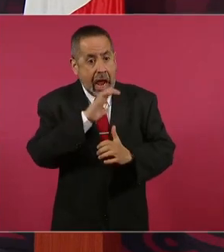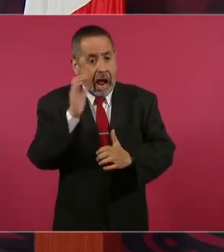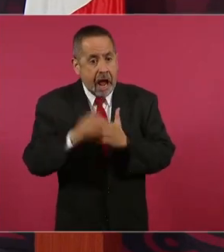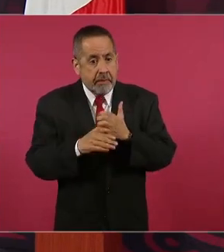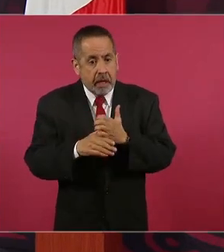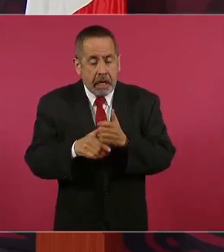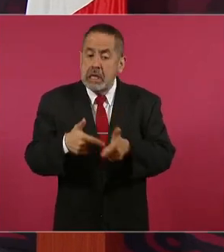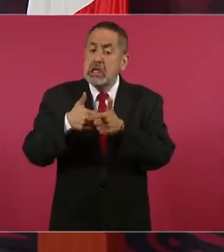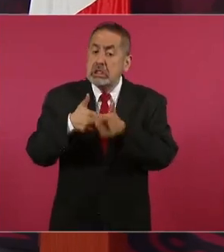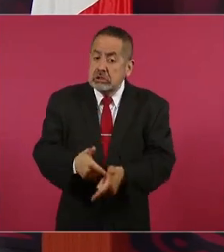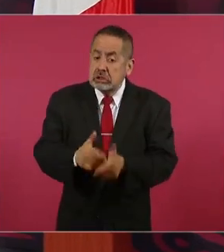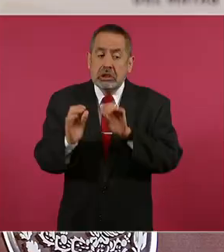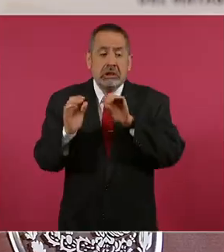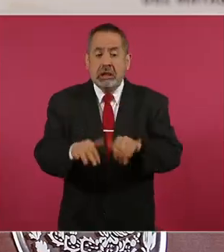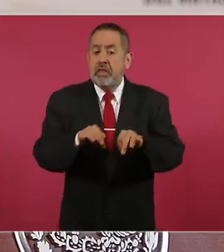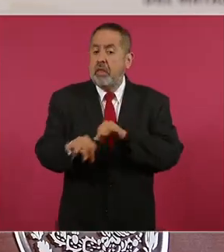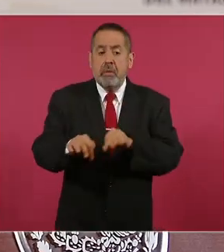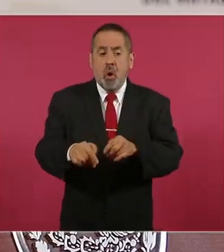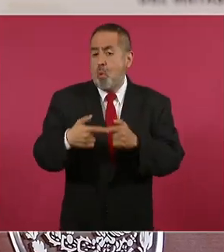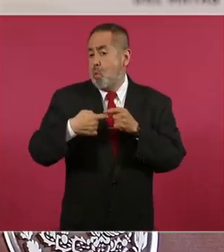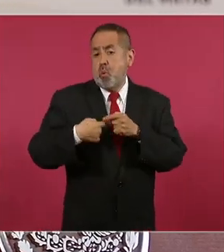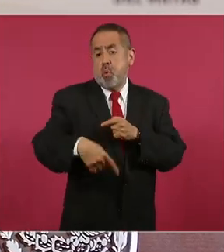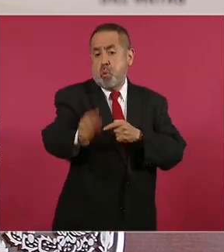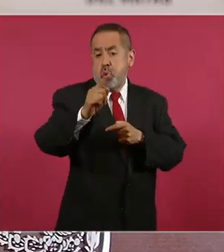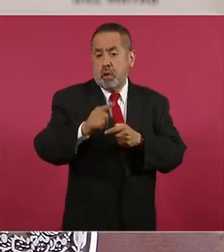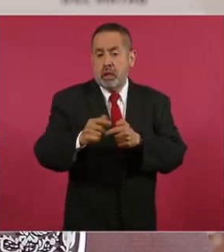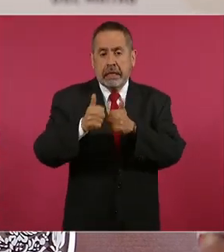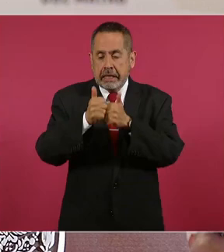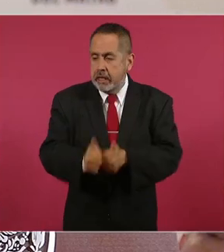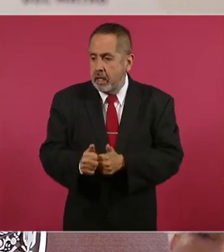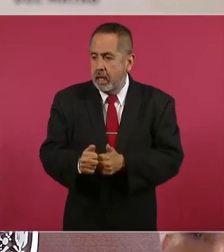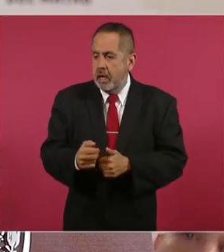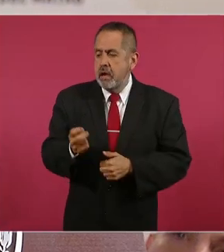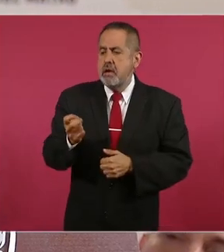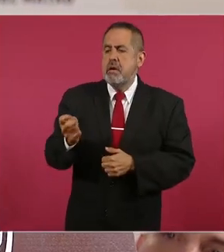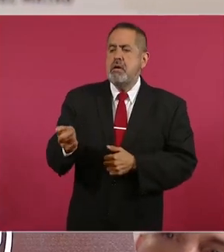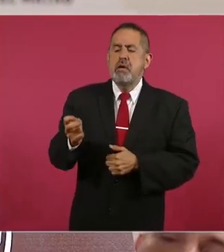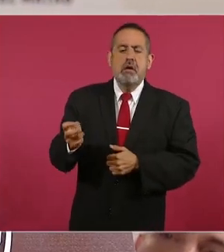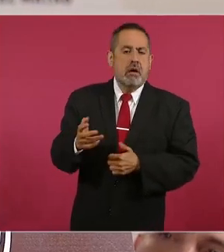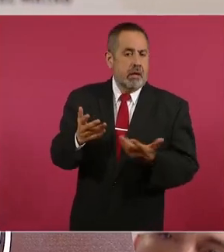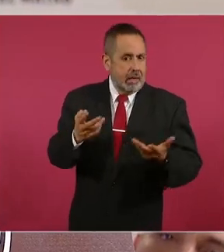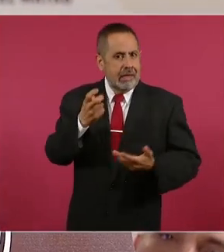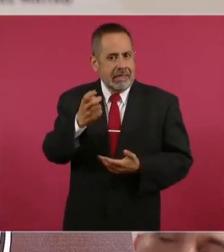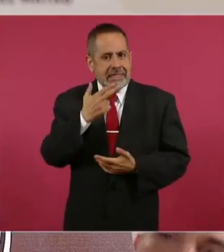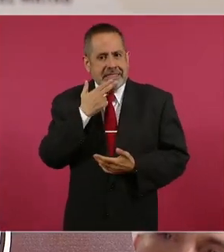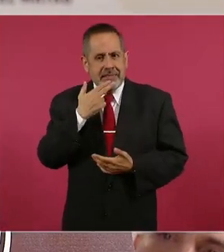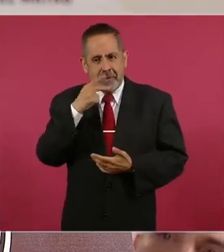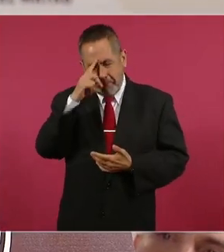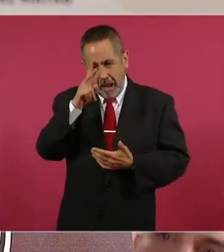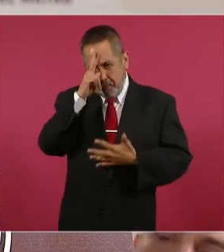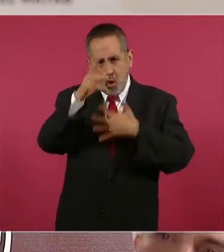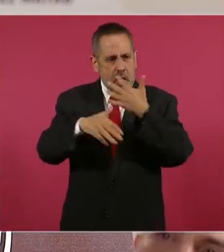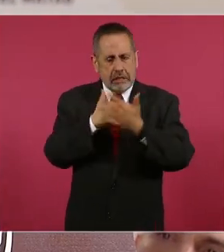Entonces, es una forma distinta de enfrentar el problema de la